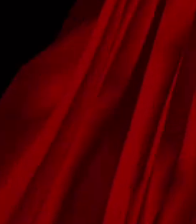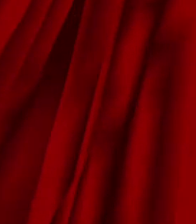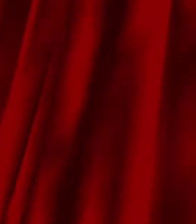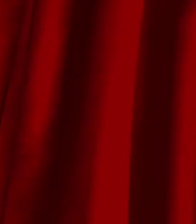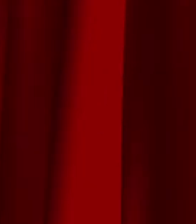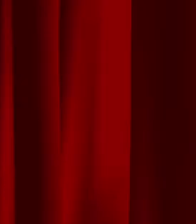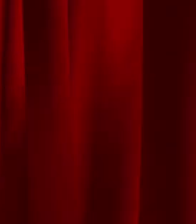¡Gracias!